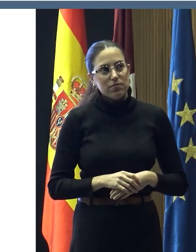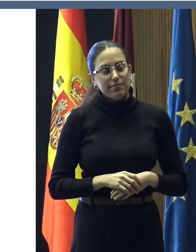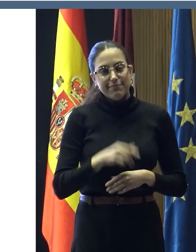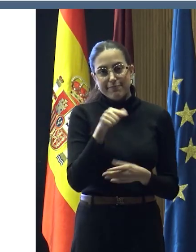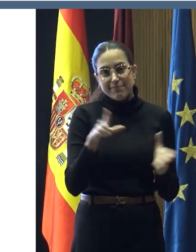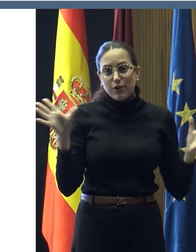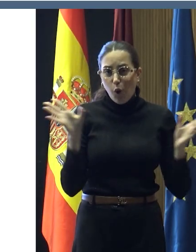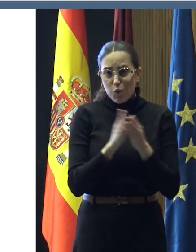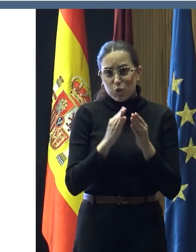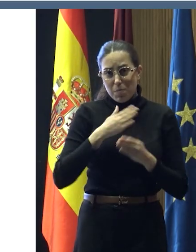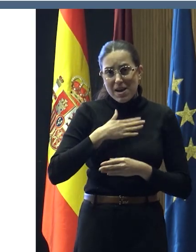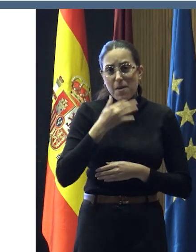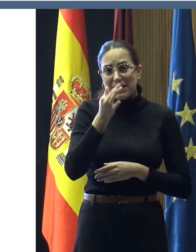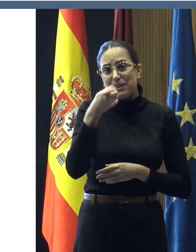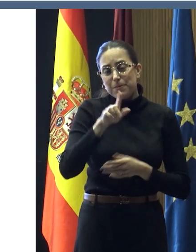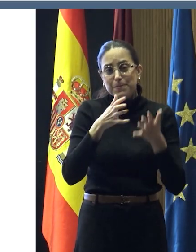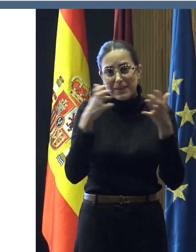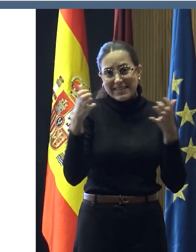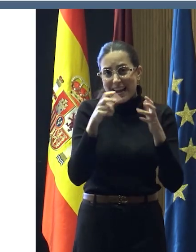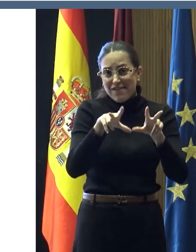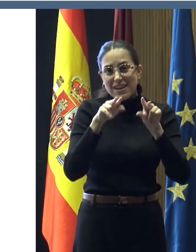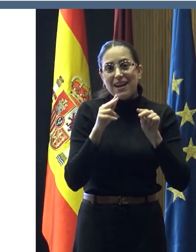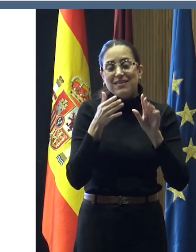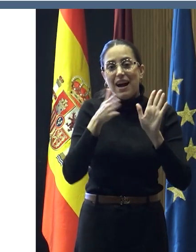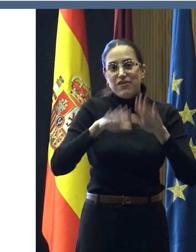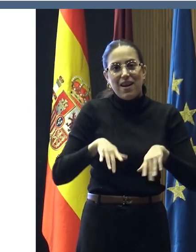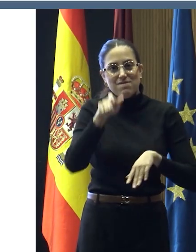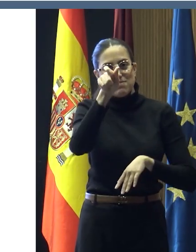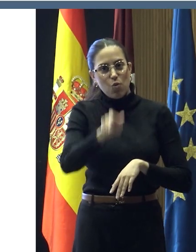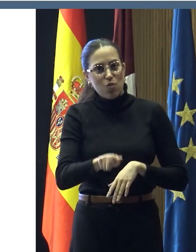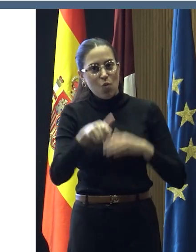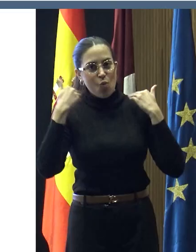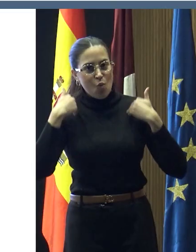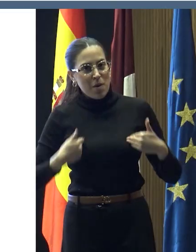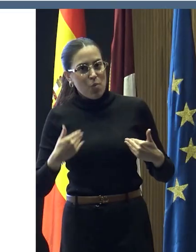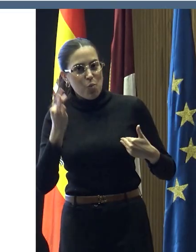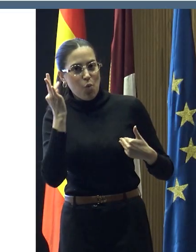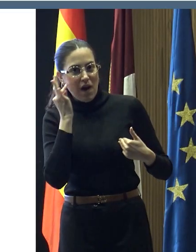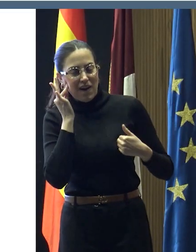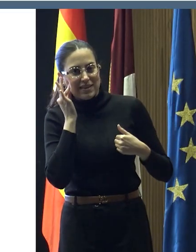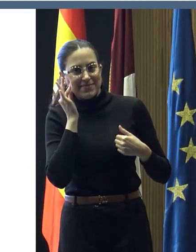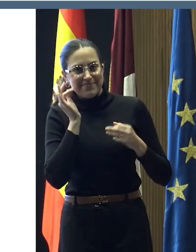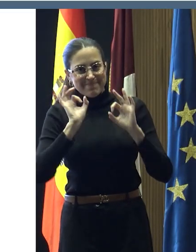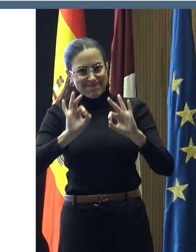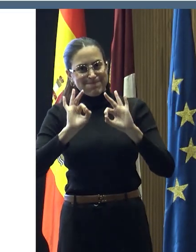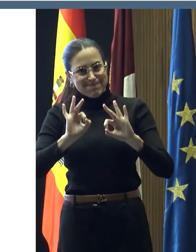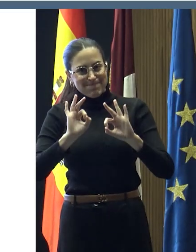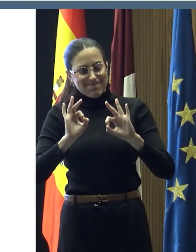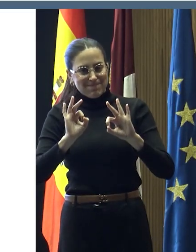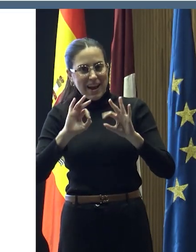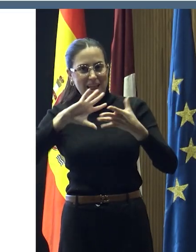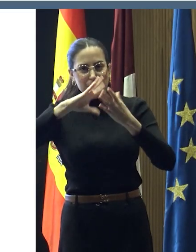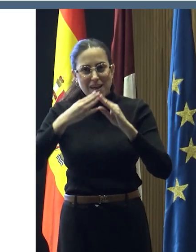conclusión y el mensaje final, ¿no? Que la biología femenina requiere atención específica, no es una variación